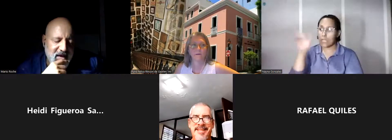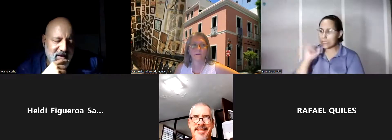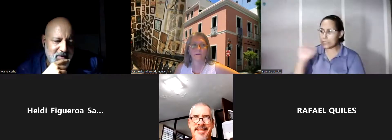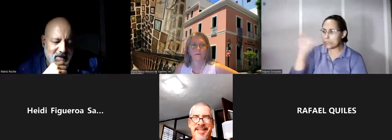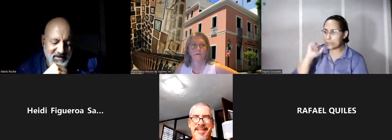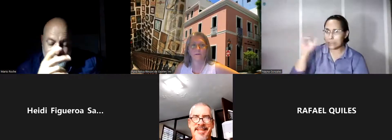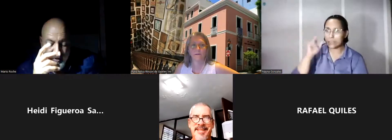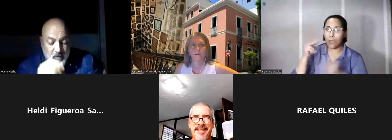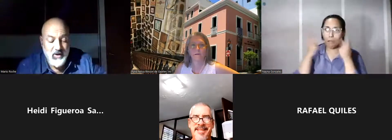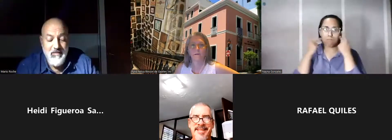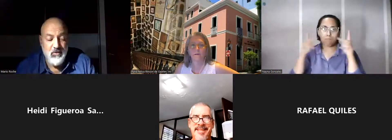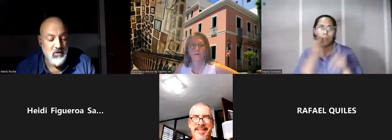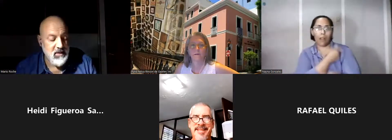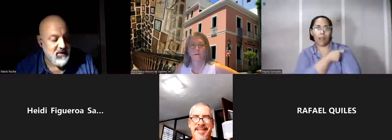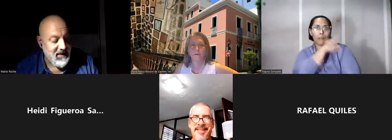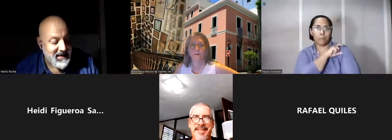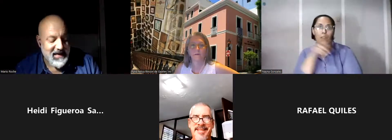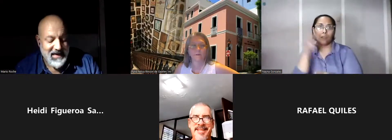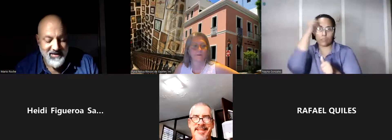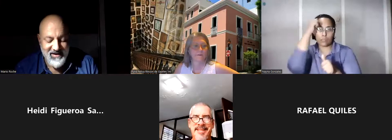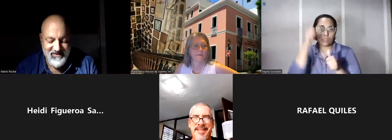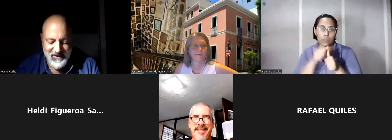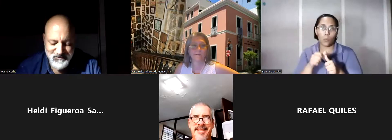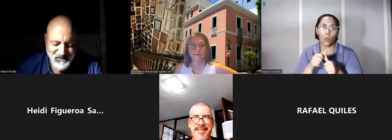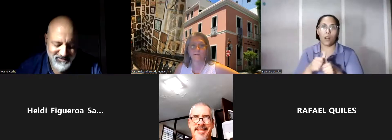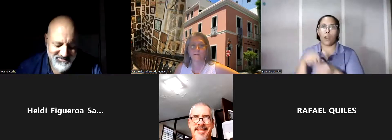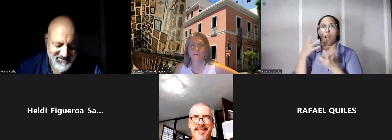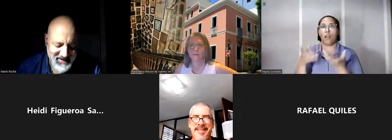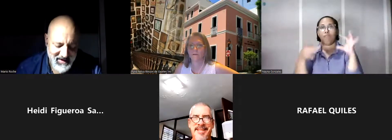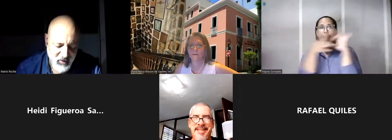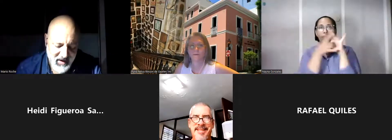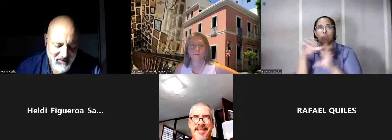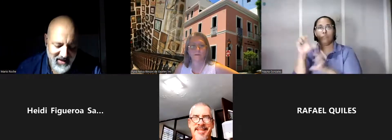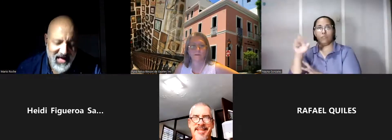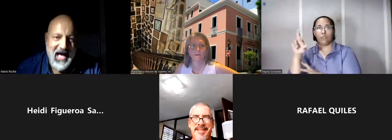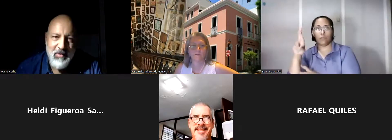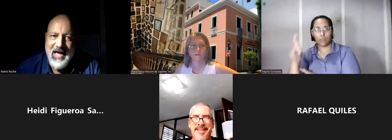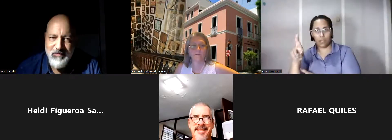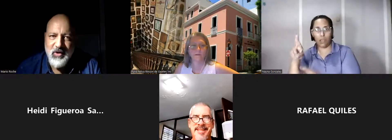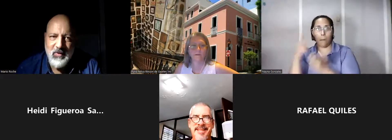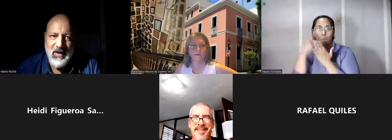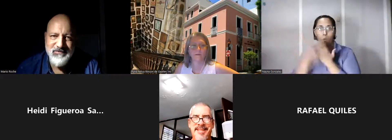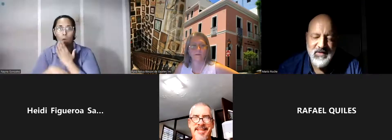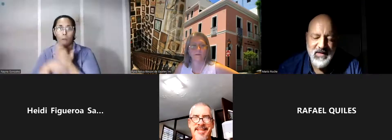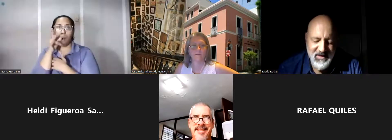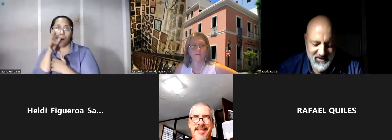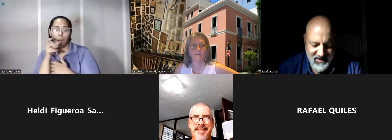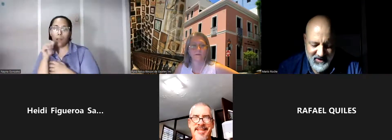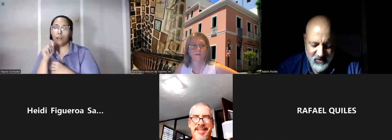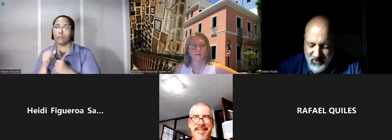popular en España recuerdo por ejemplo en la cadena hacer el programa Hablar por Hablar